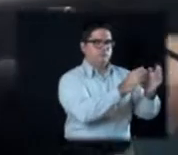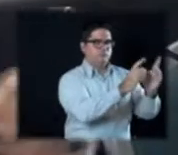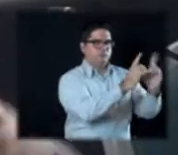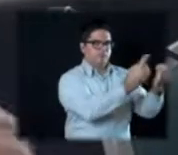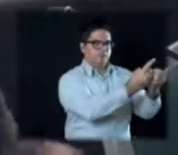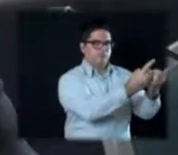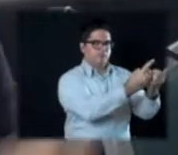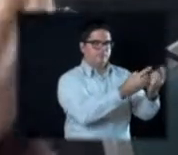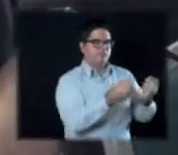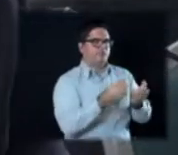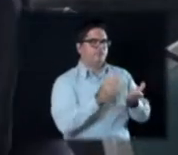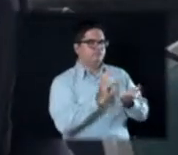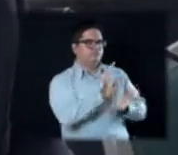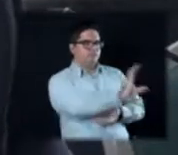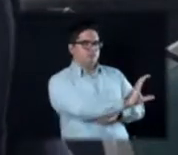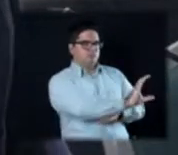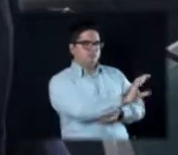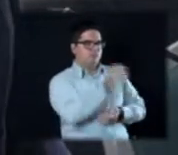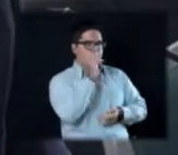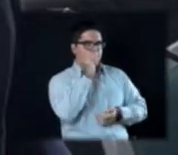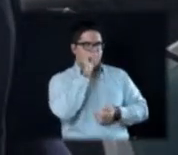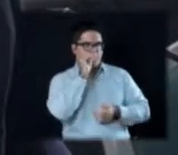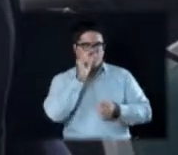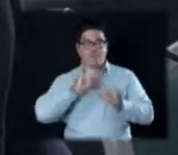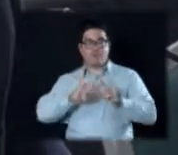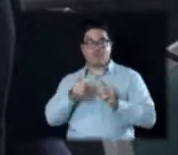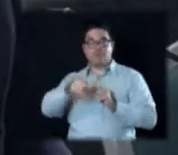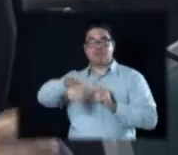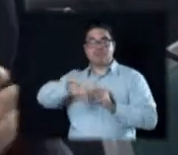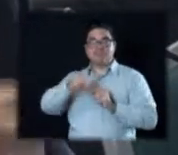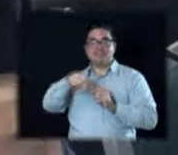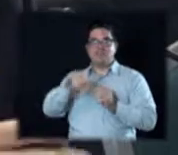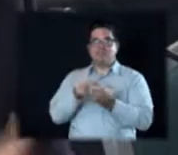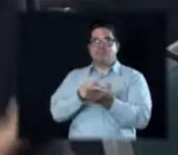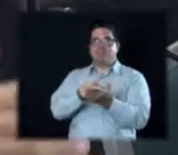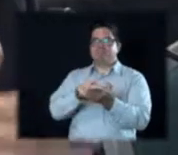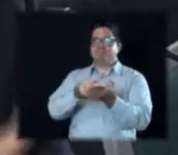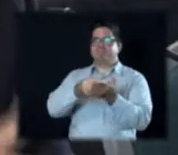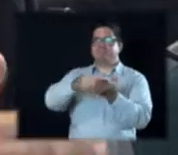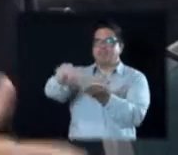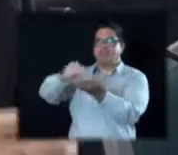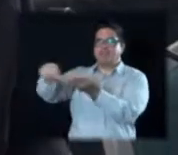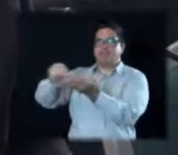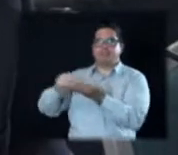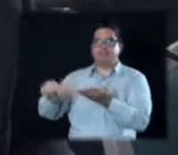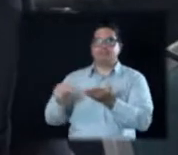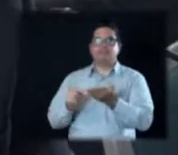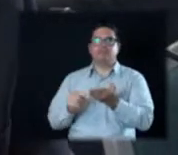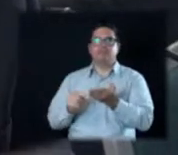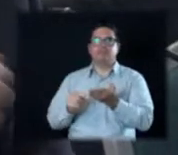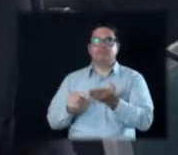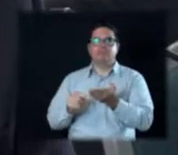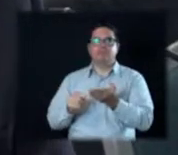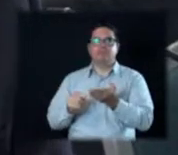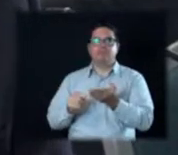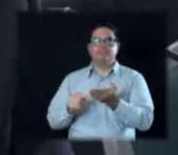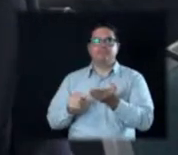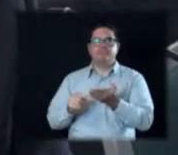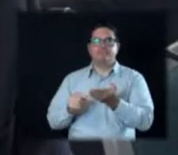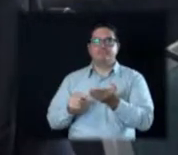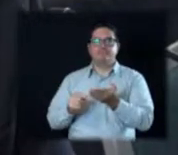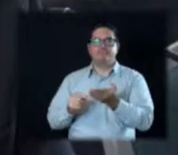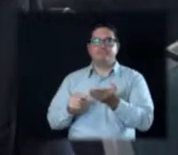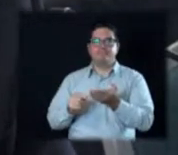pero gastan el dinero. Y si no me equivoco, me parece que tienen el